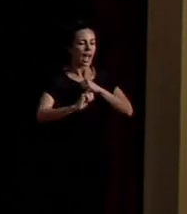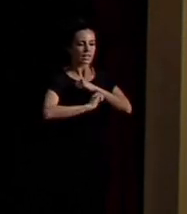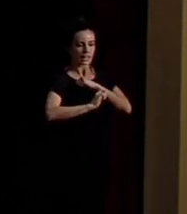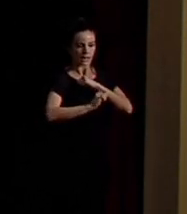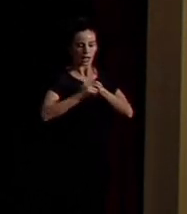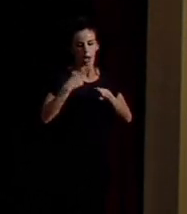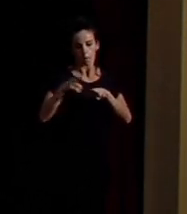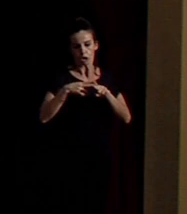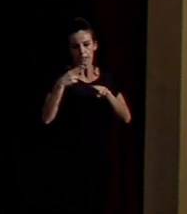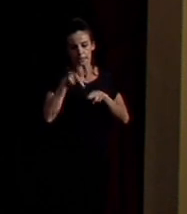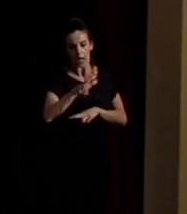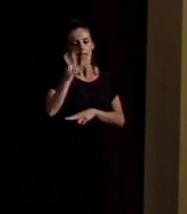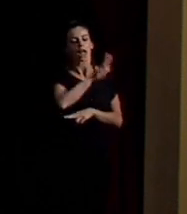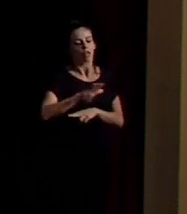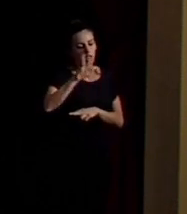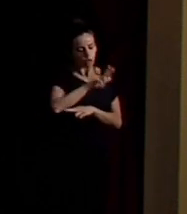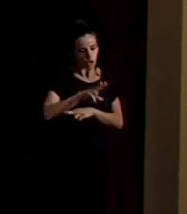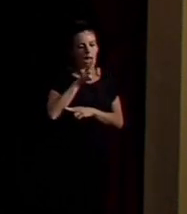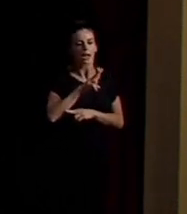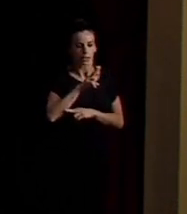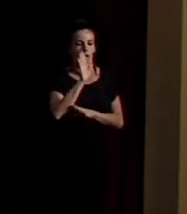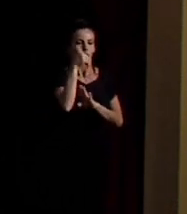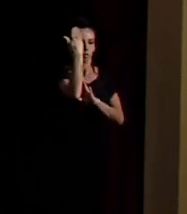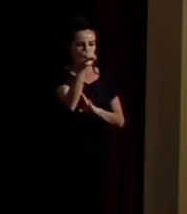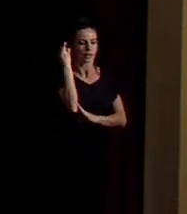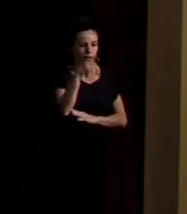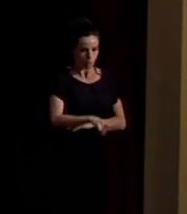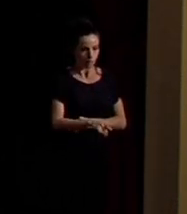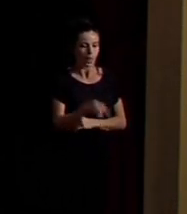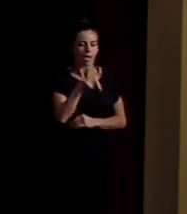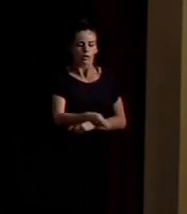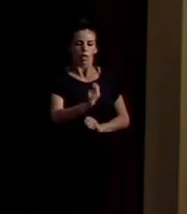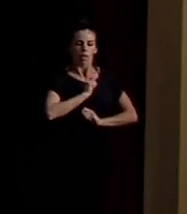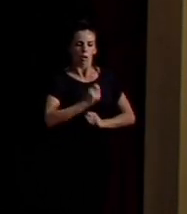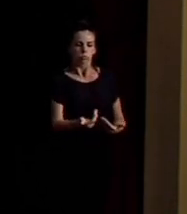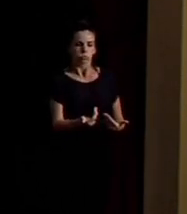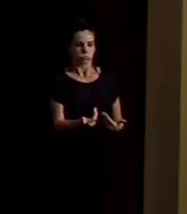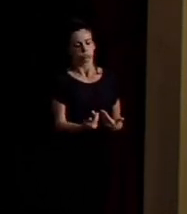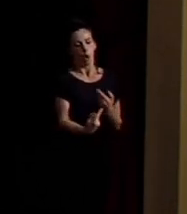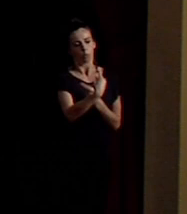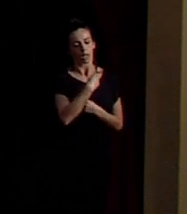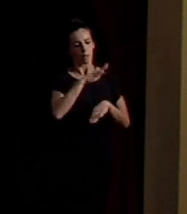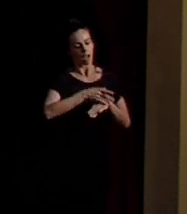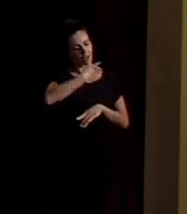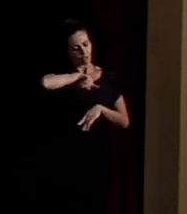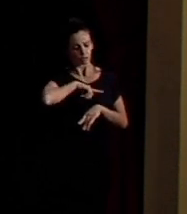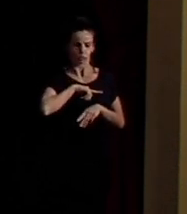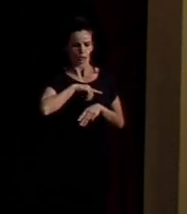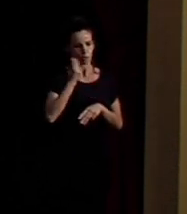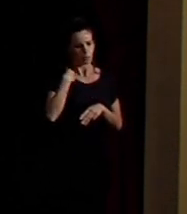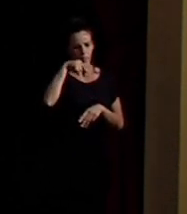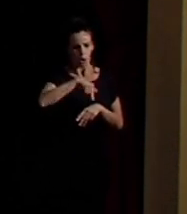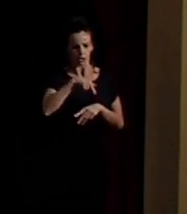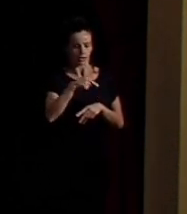no son solo nacionales, sino que son transnacionales, ¿no? Y esto nos obliga, en definitiva, a cuestionarnos estos tres ejes,